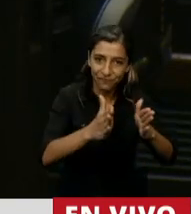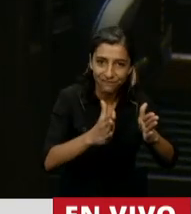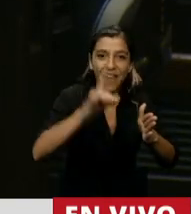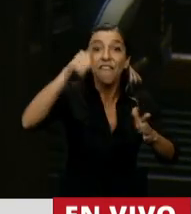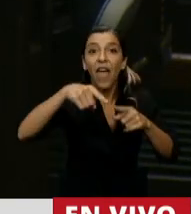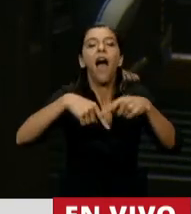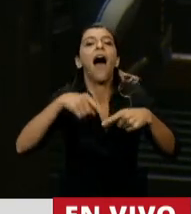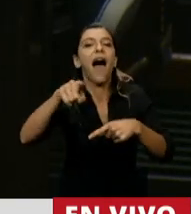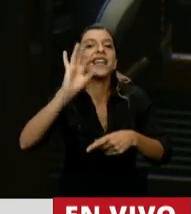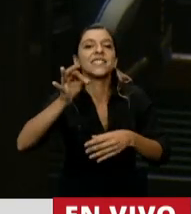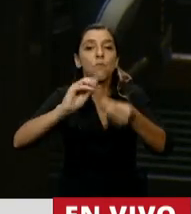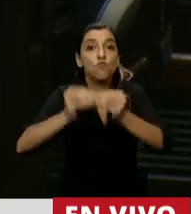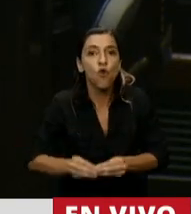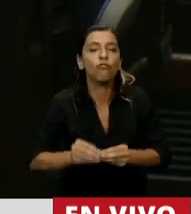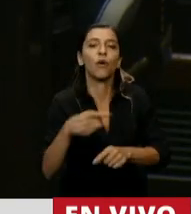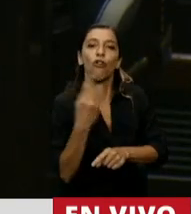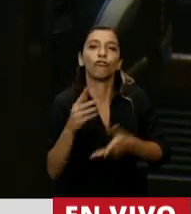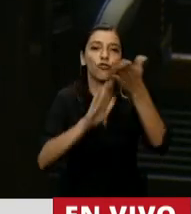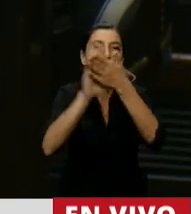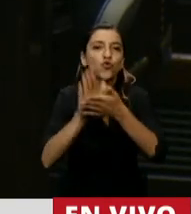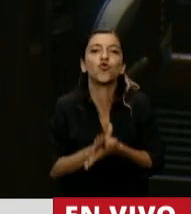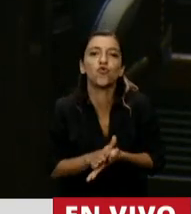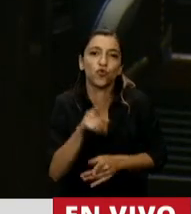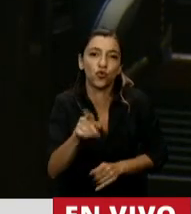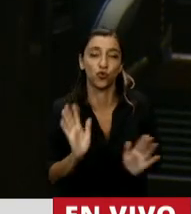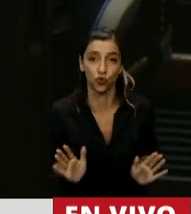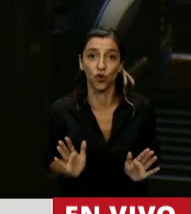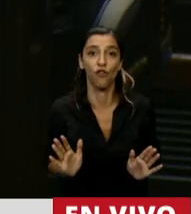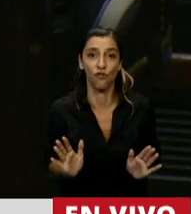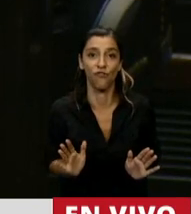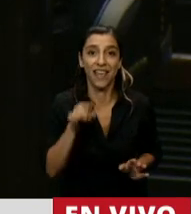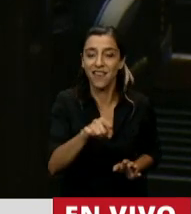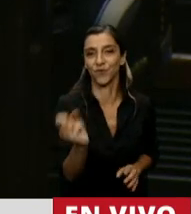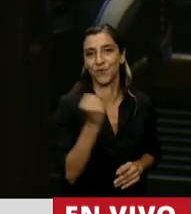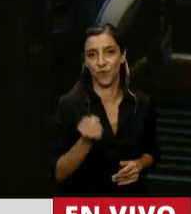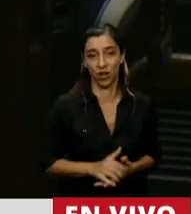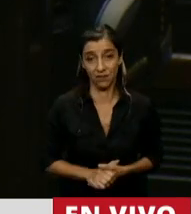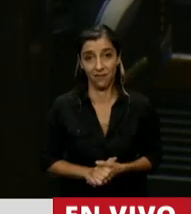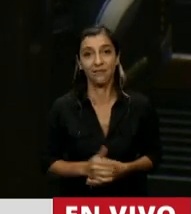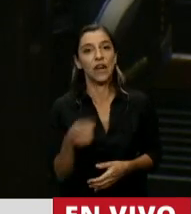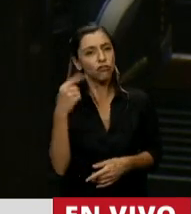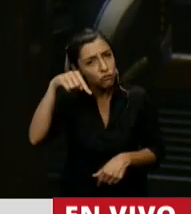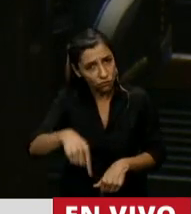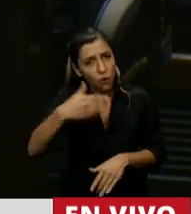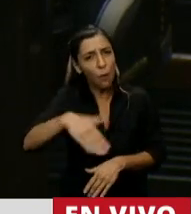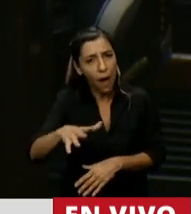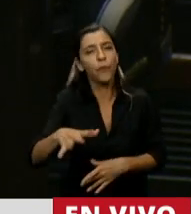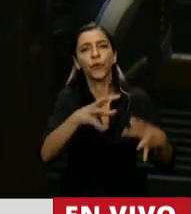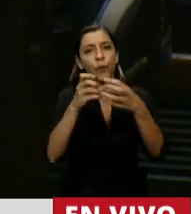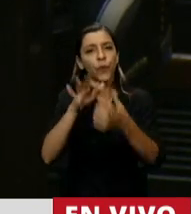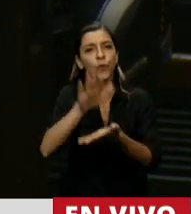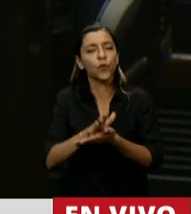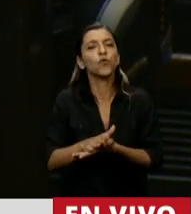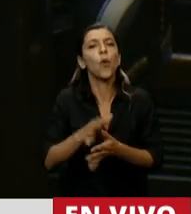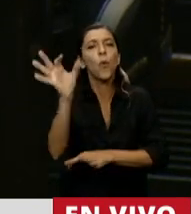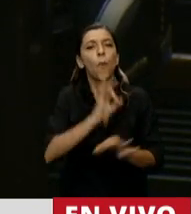funcionarios para que cuando se regule el proyecto de 1000 días, que también vamos a tratar hoy, que además acompaño,